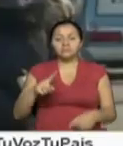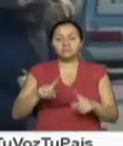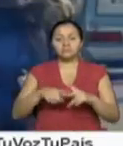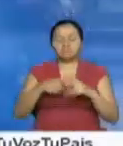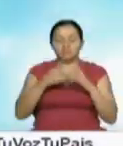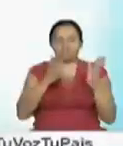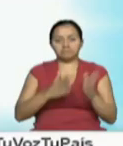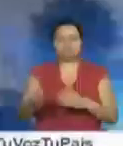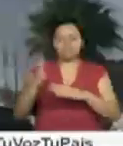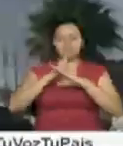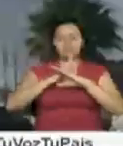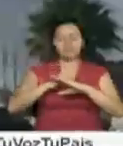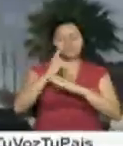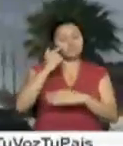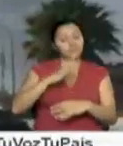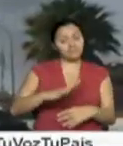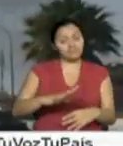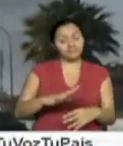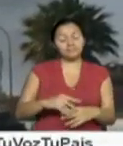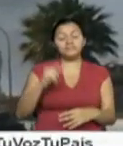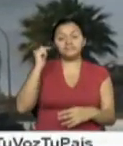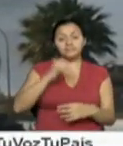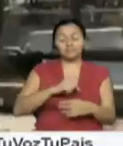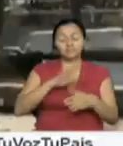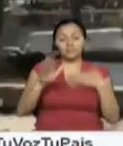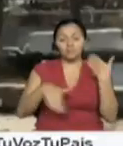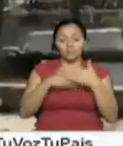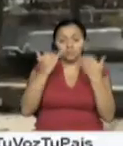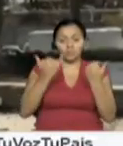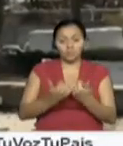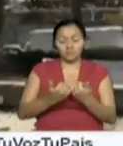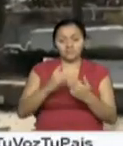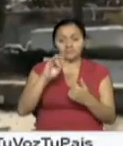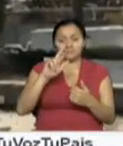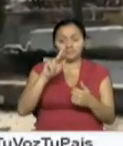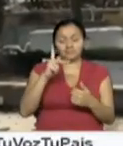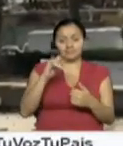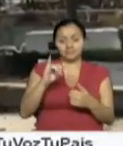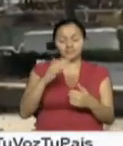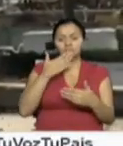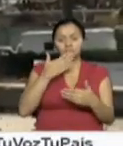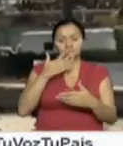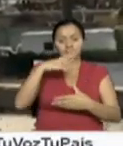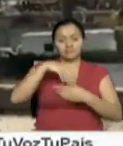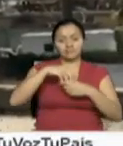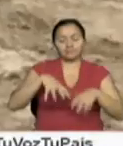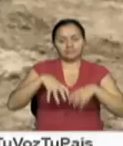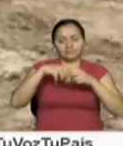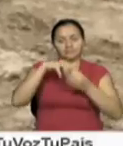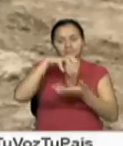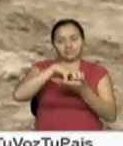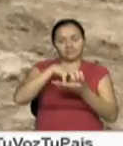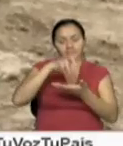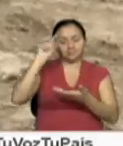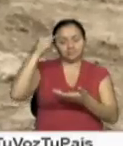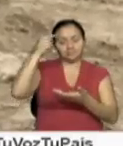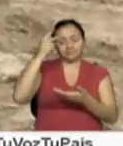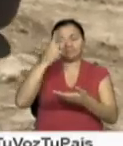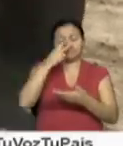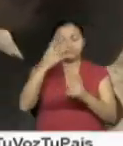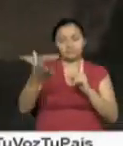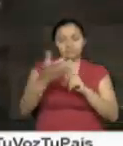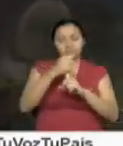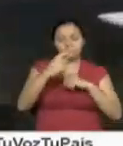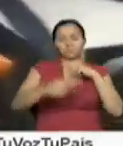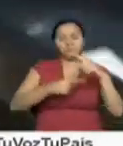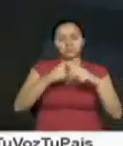un plan de defensa. Las fuerzas iraquíes retomaron en Mosul la sede del gobierno provincial. Una conquista lograda